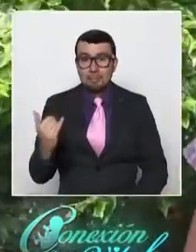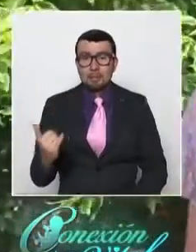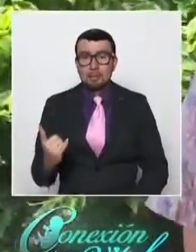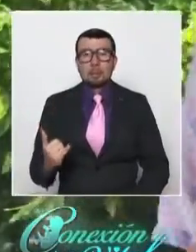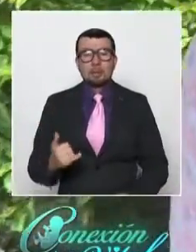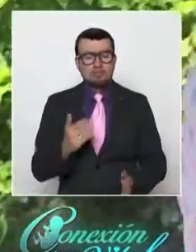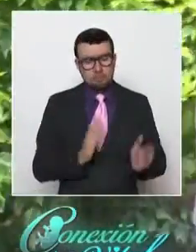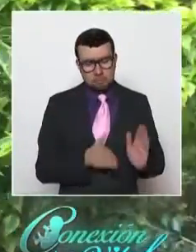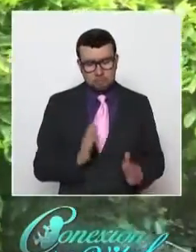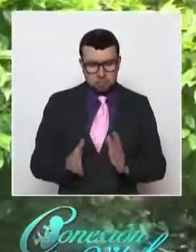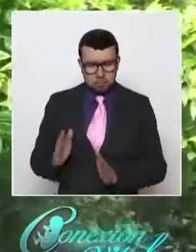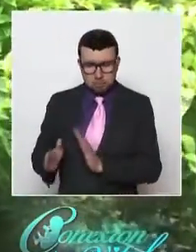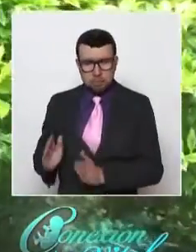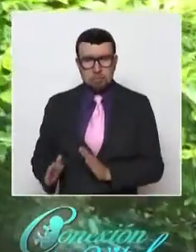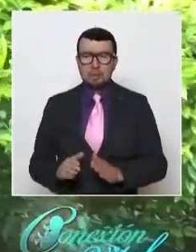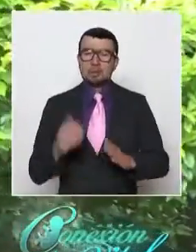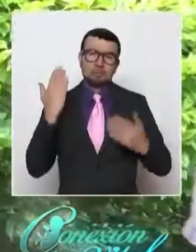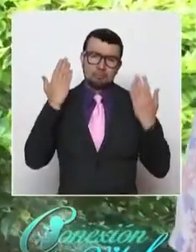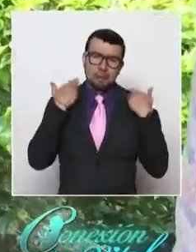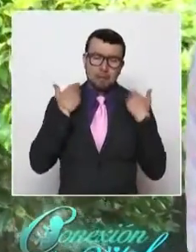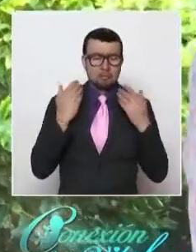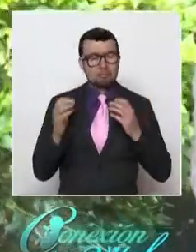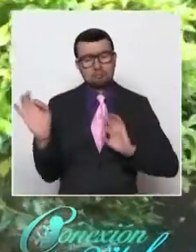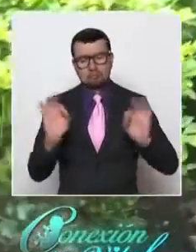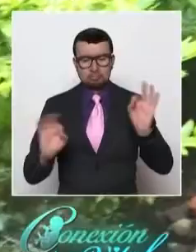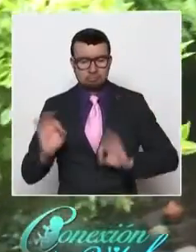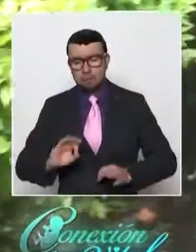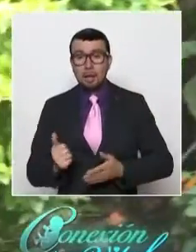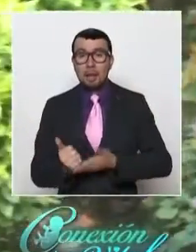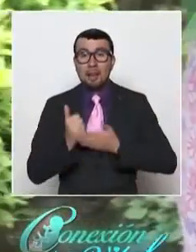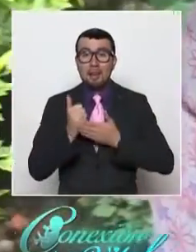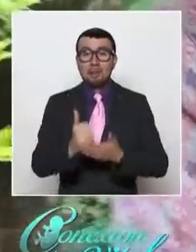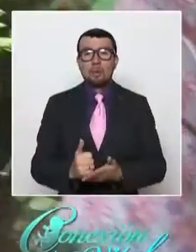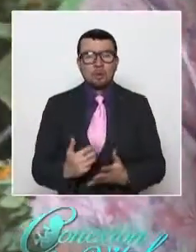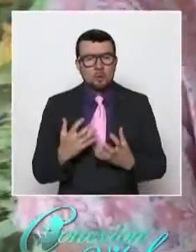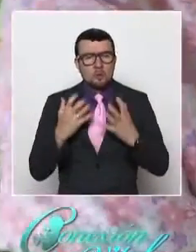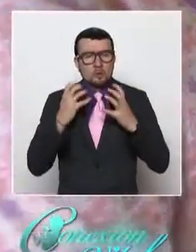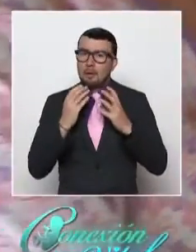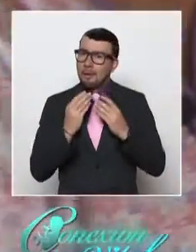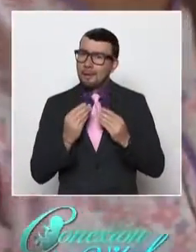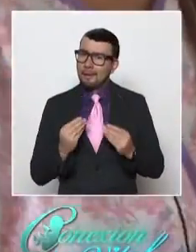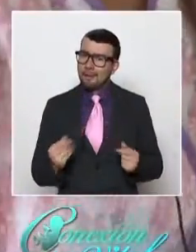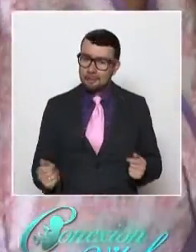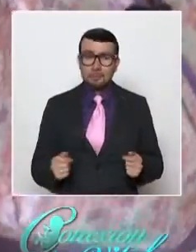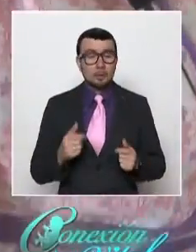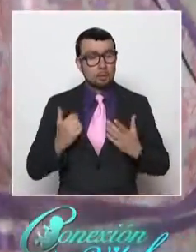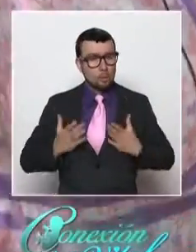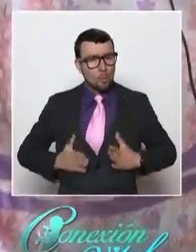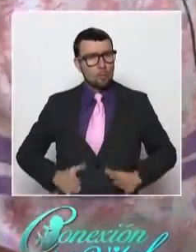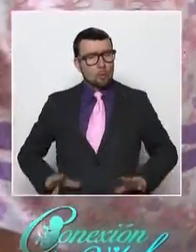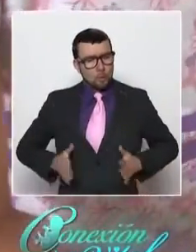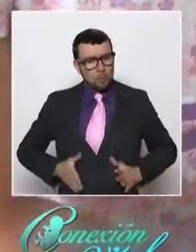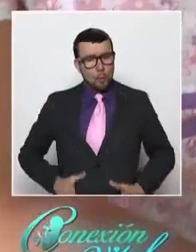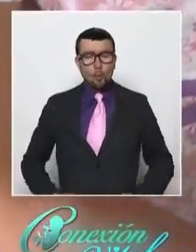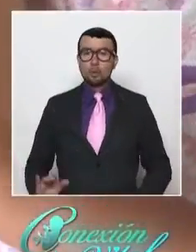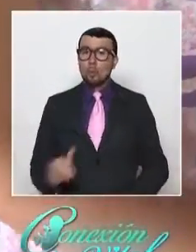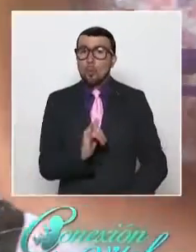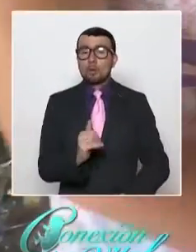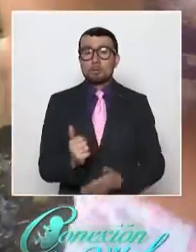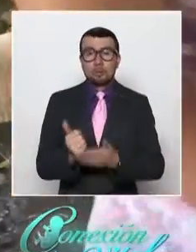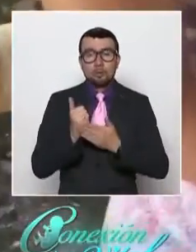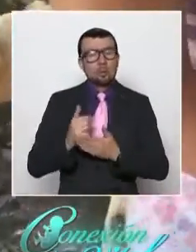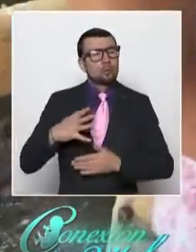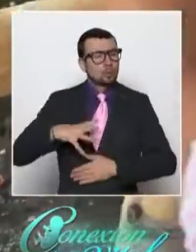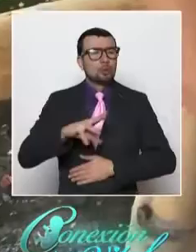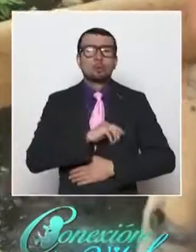son masajes relajantes, masajes antiestrés, masajes reductores que tanto necesitamos nosotros